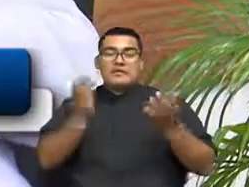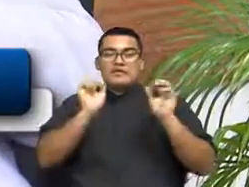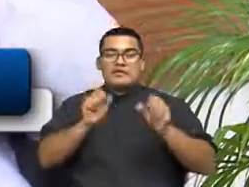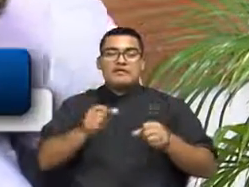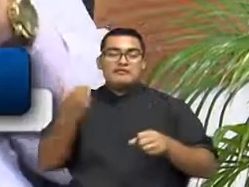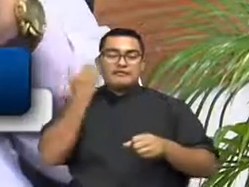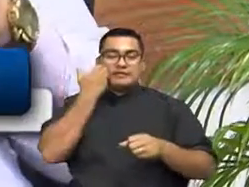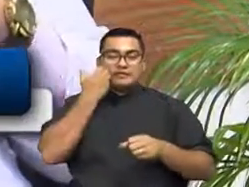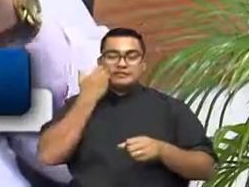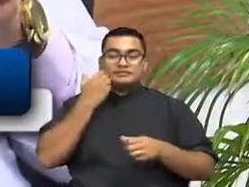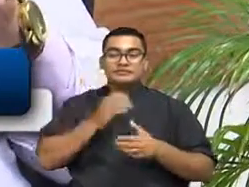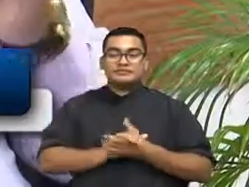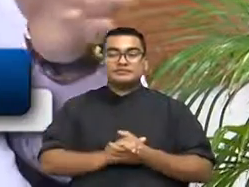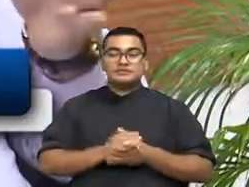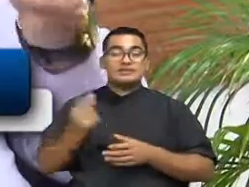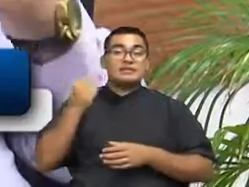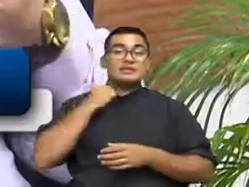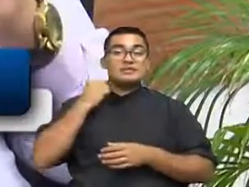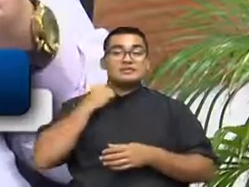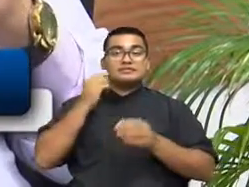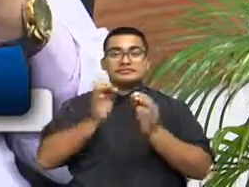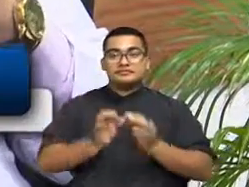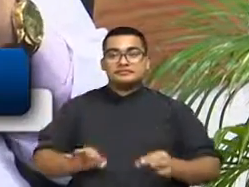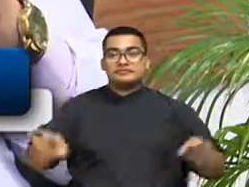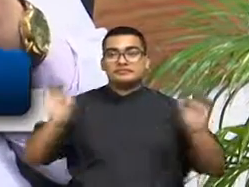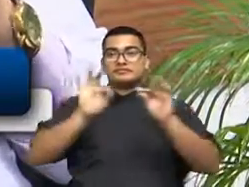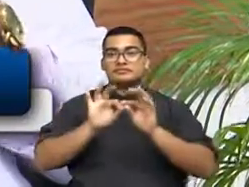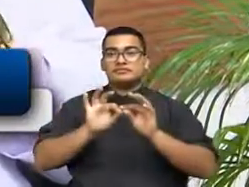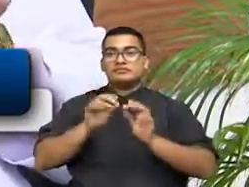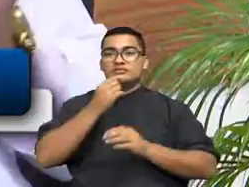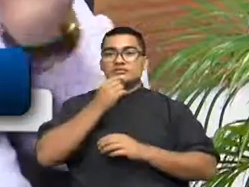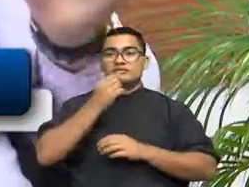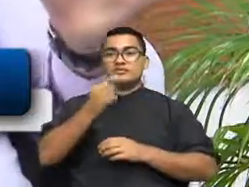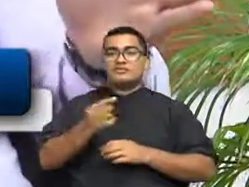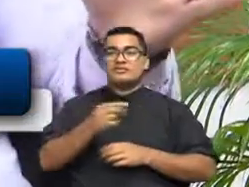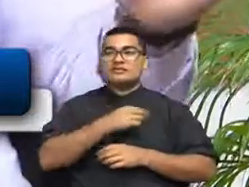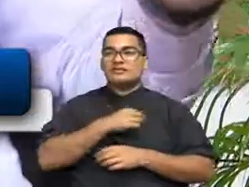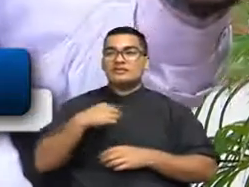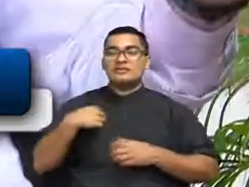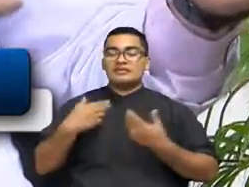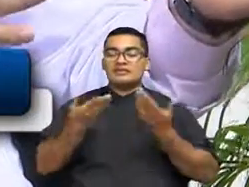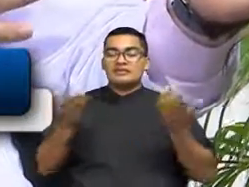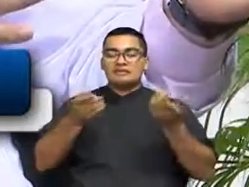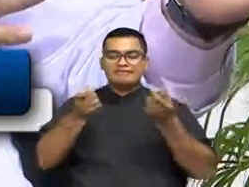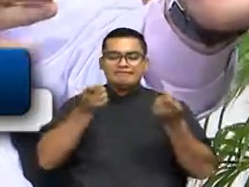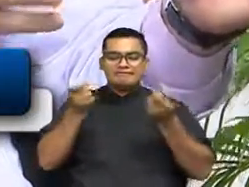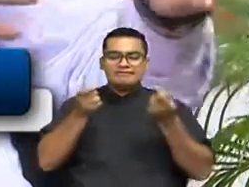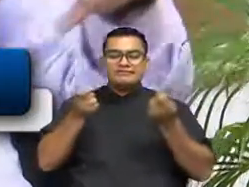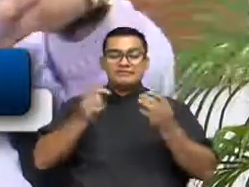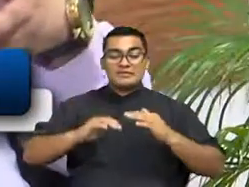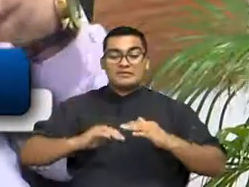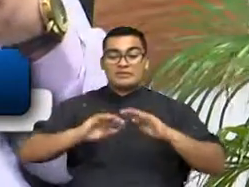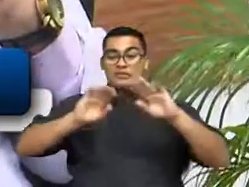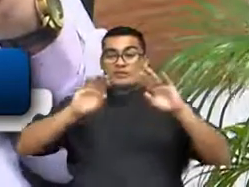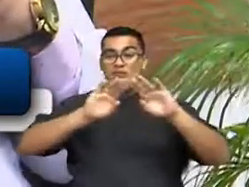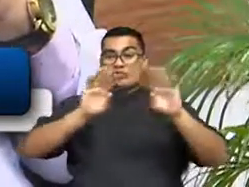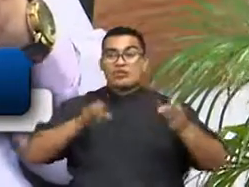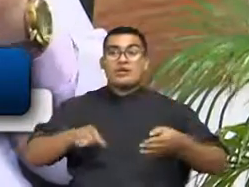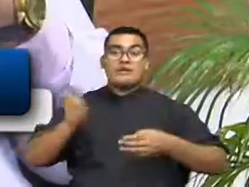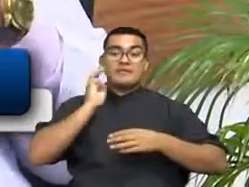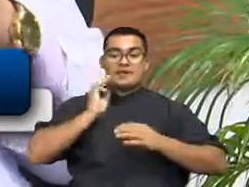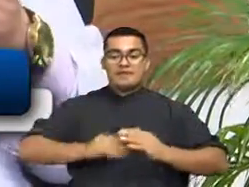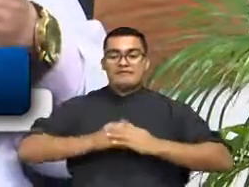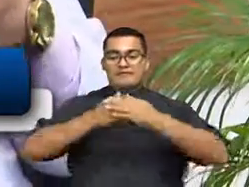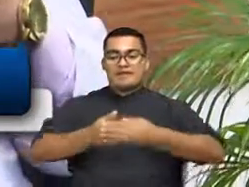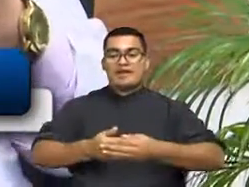de patología. Y siempre es importante por eso nosotros tener tanto desde el control del embarazo de la mamá hasta